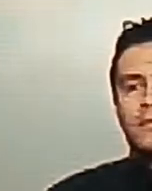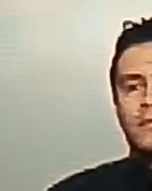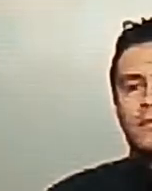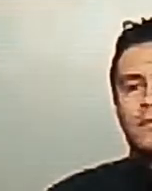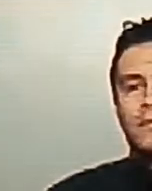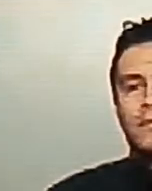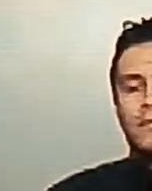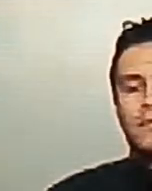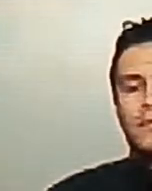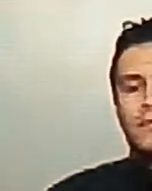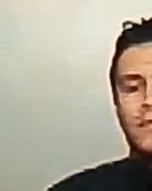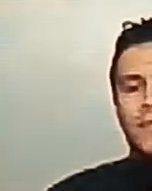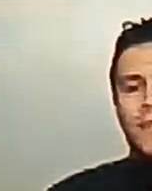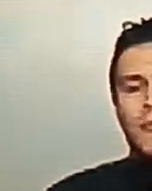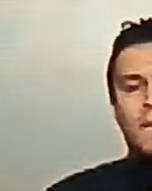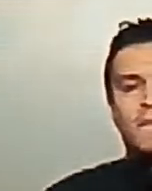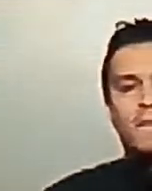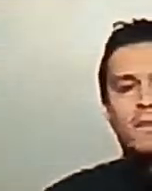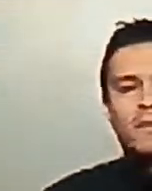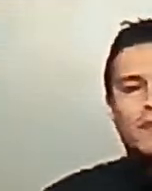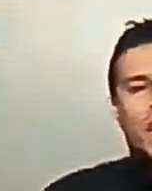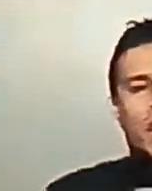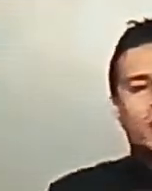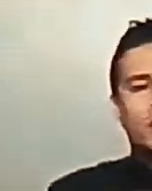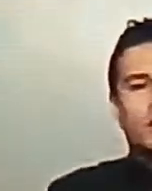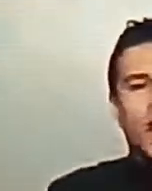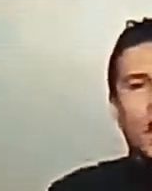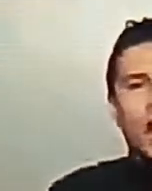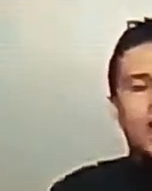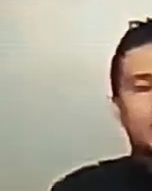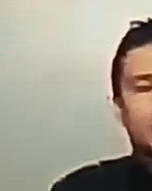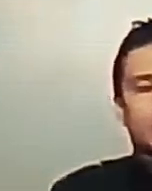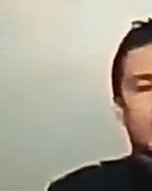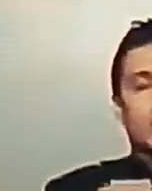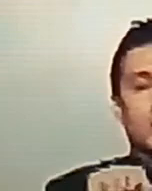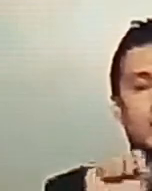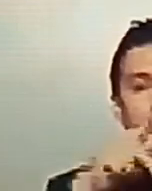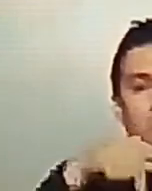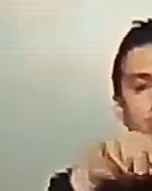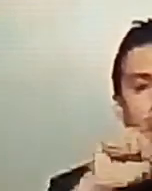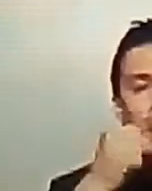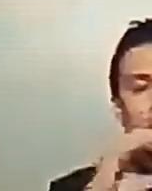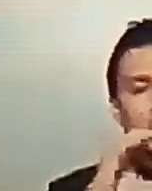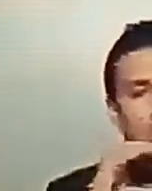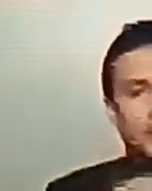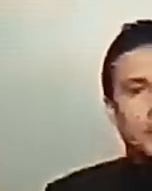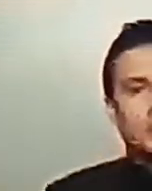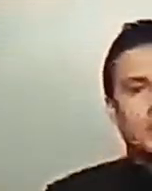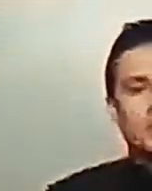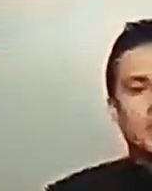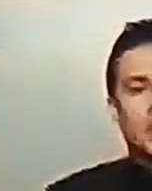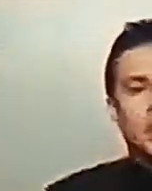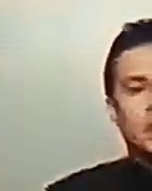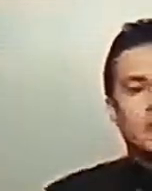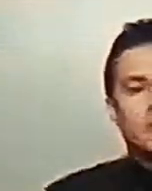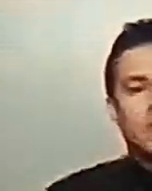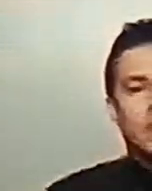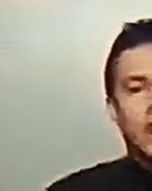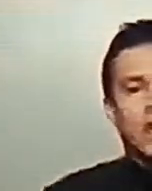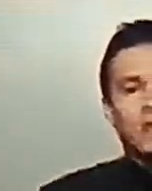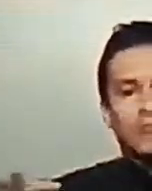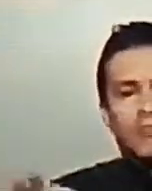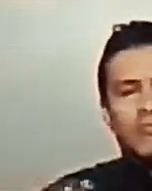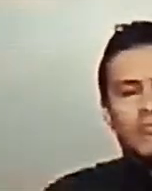Adelante. Las concesiones han sido implementadas por los social cristianos y también con la complicidad del correísmo, que